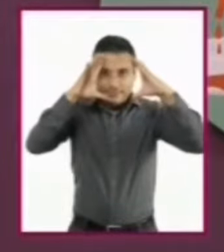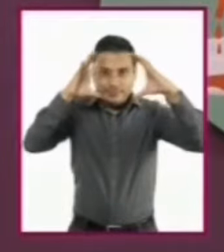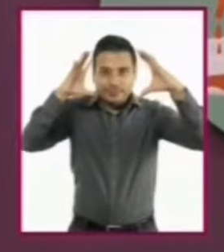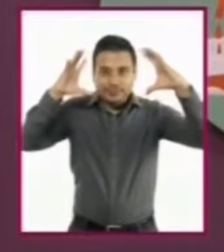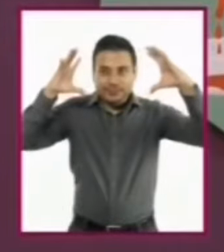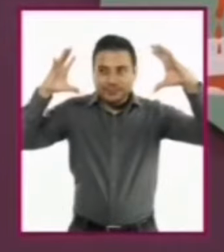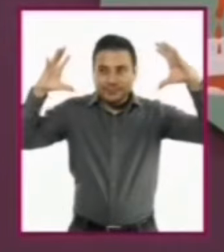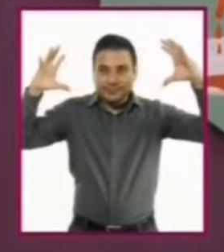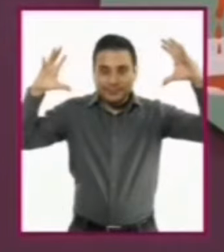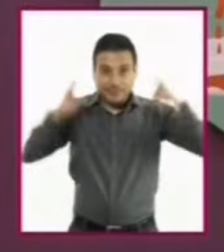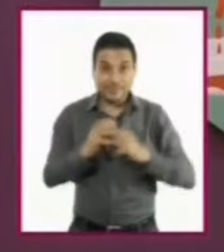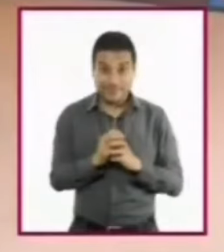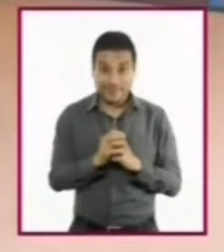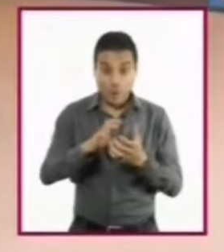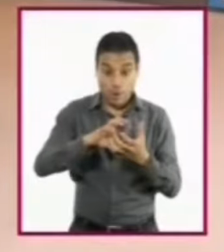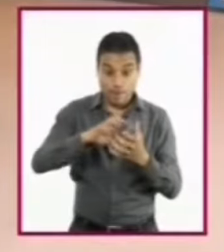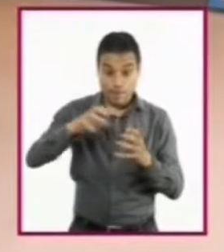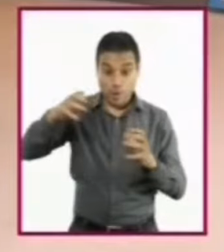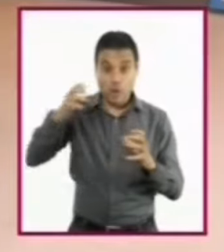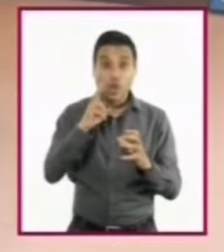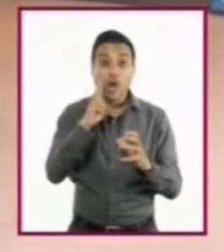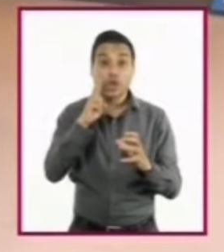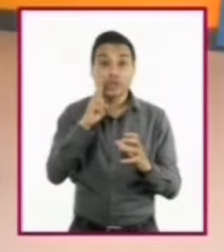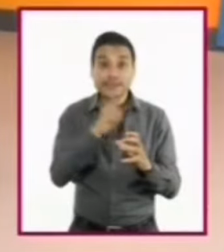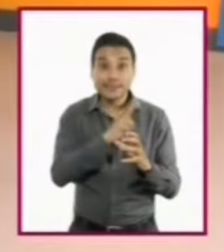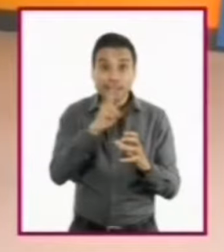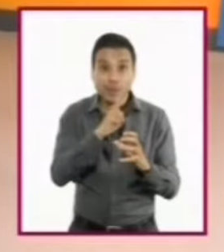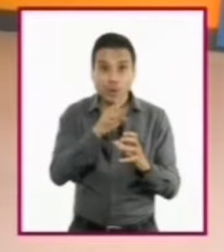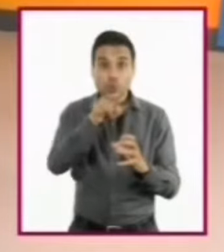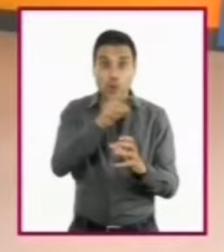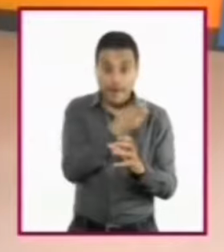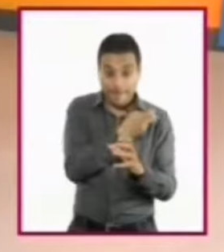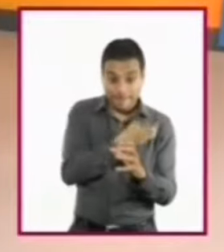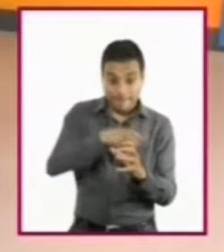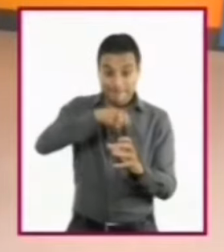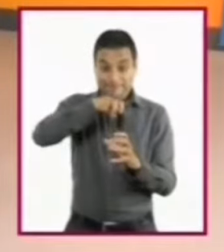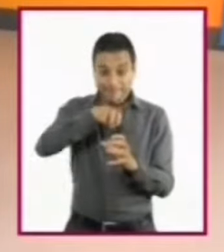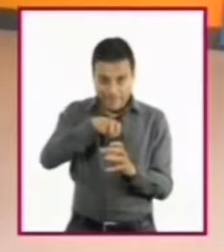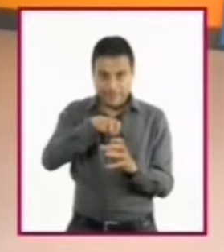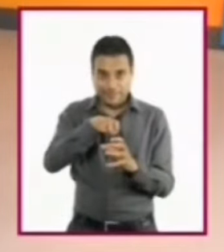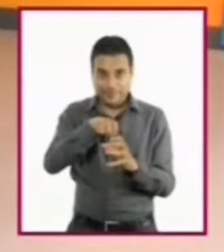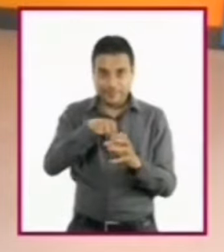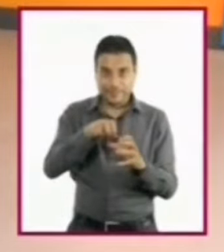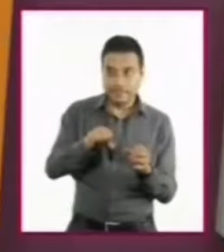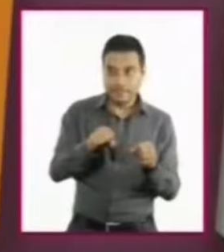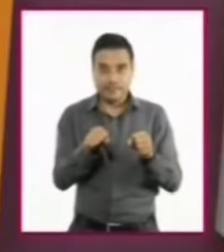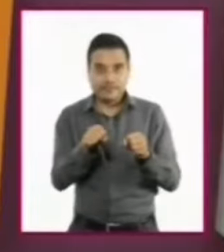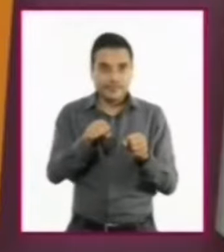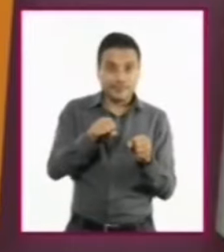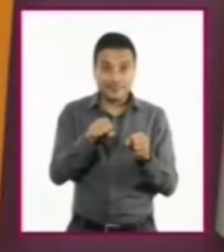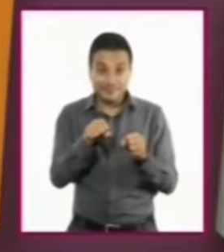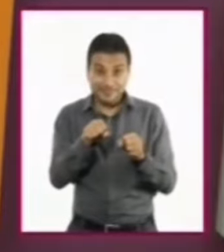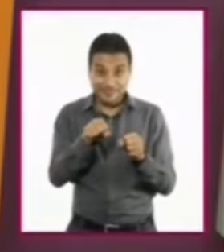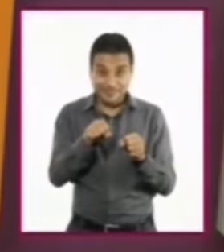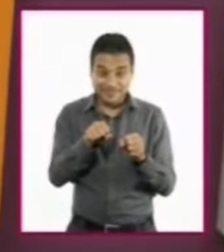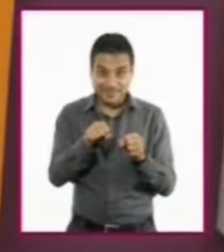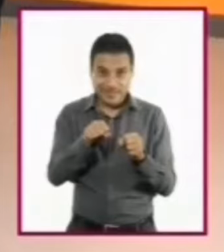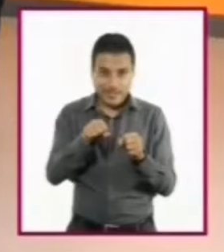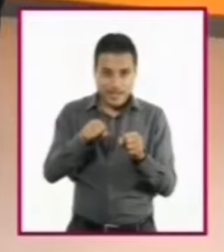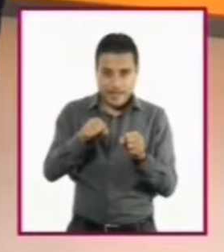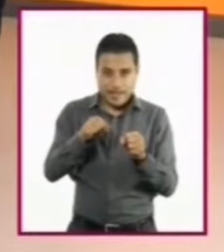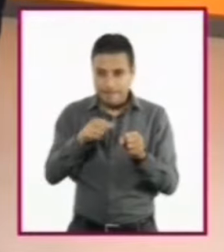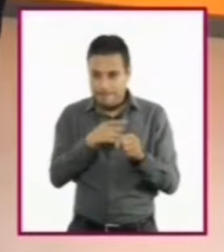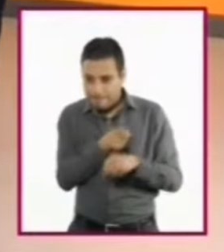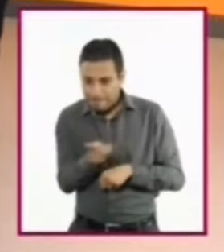en una molécula de oxígeno. ¿La recuerdan? Montados imaginariamente en ella, recorreremos a detalle el